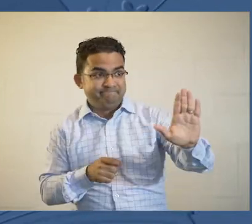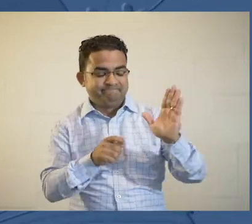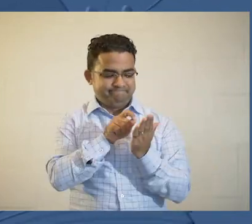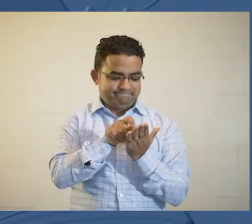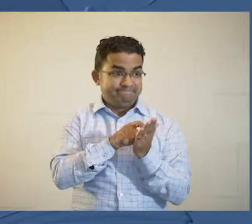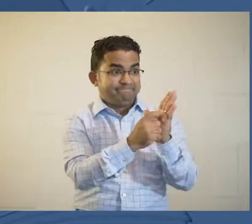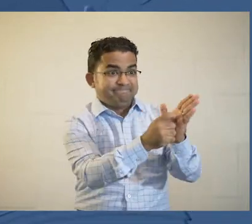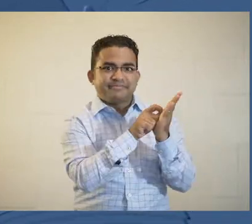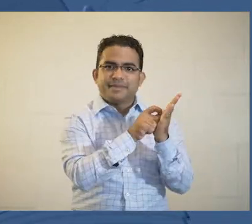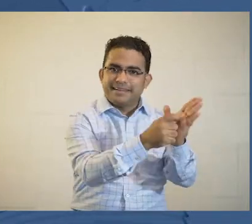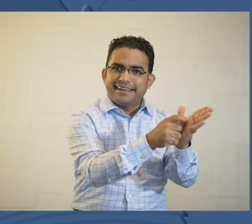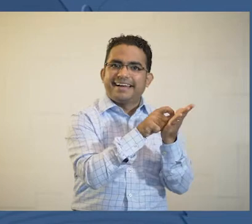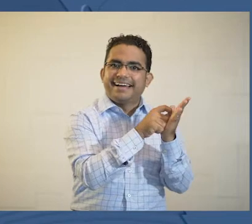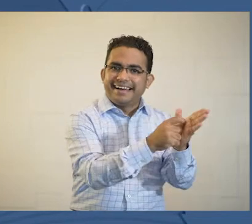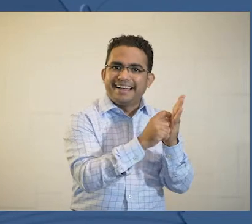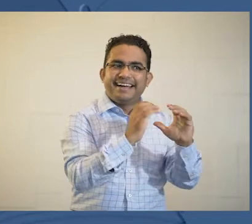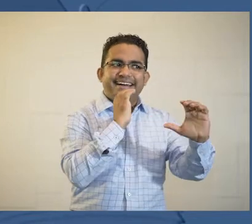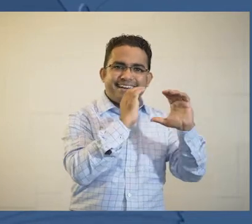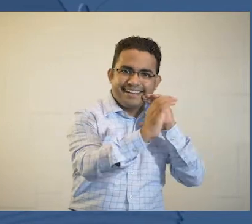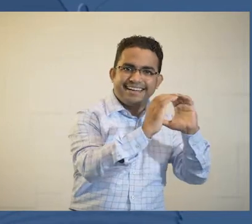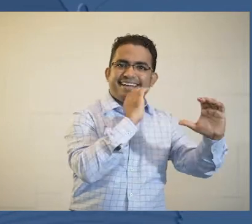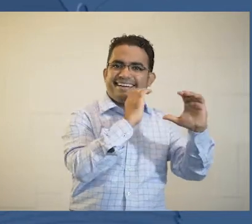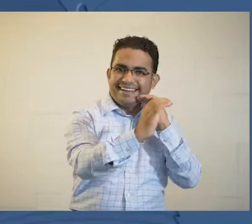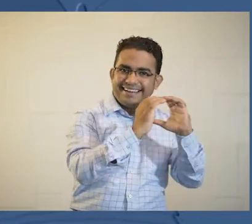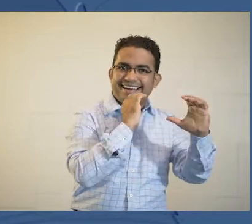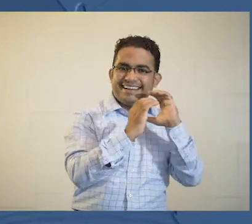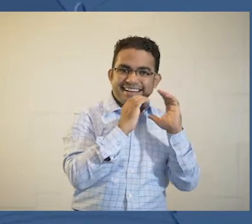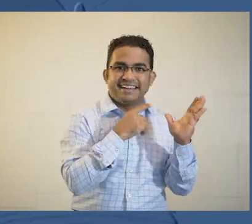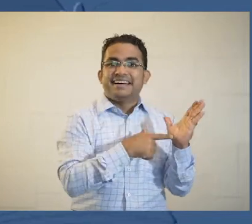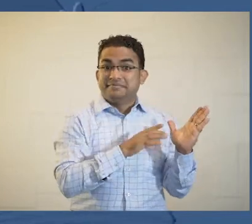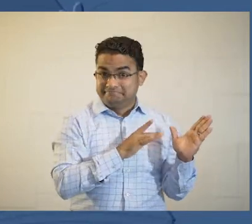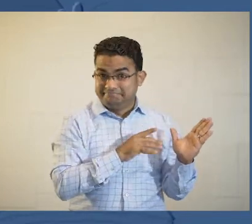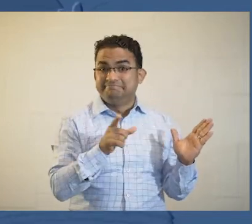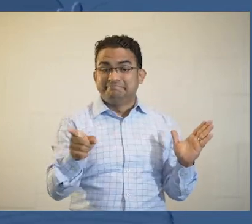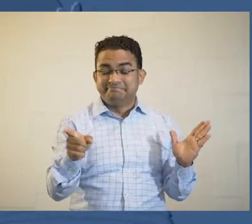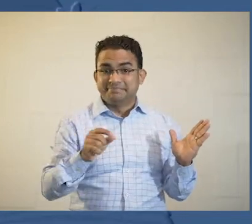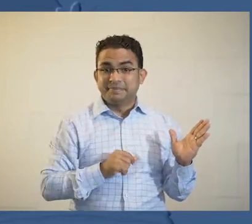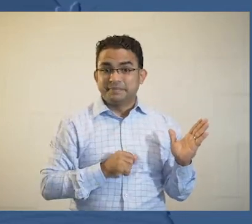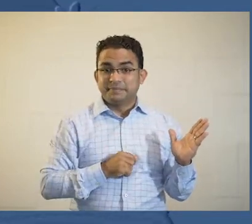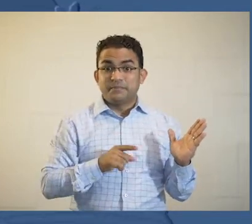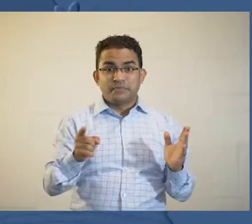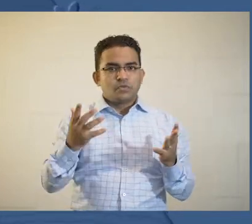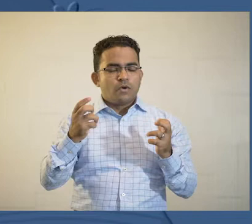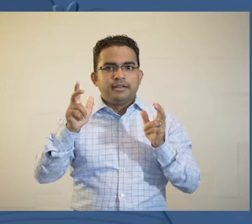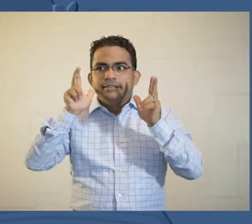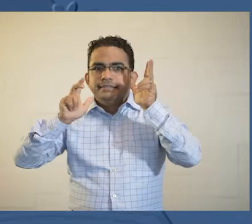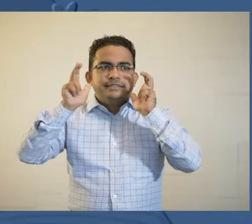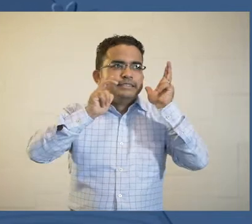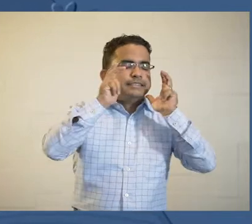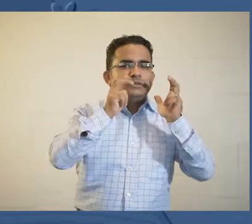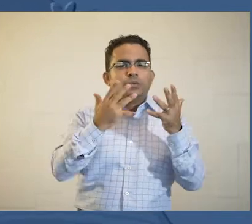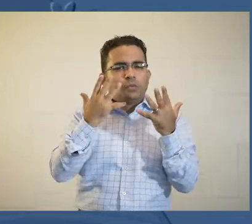abriendo los puentes necesarios como una útil herramienta de comunicación. Quería escuchar